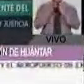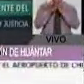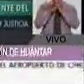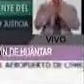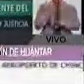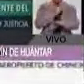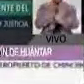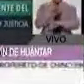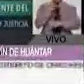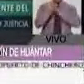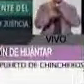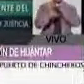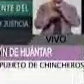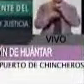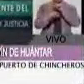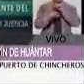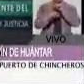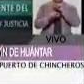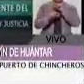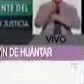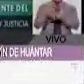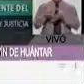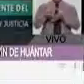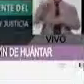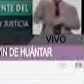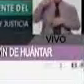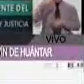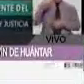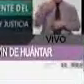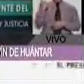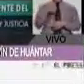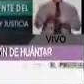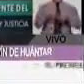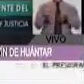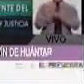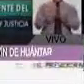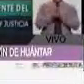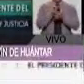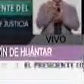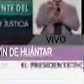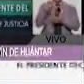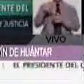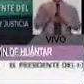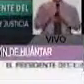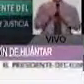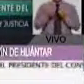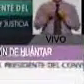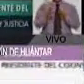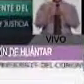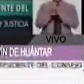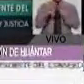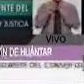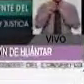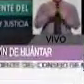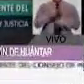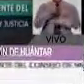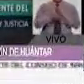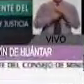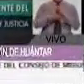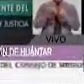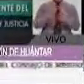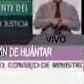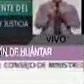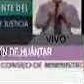de manera periódica a los representantes de los partidos políticos sobre el caso Chavín de Huántara. Quisiéramos saber si mantuvo informado también a